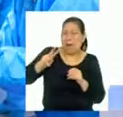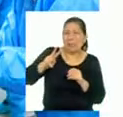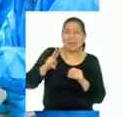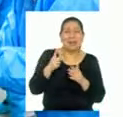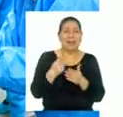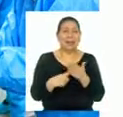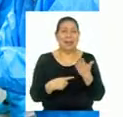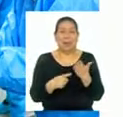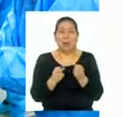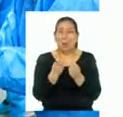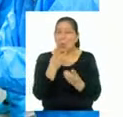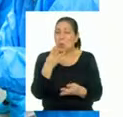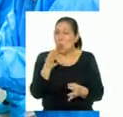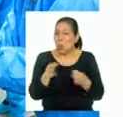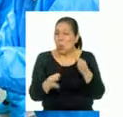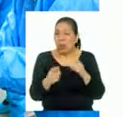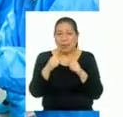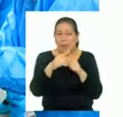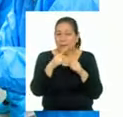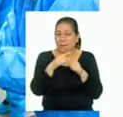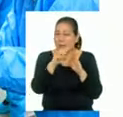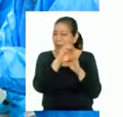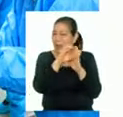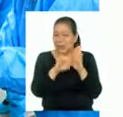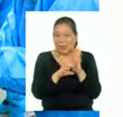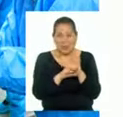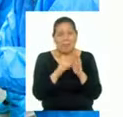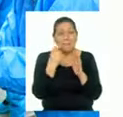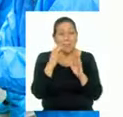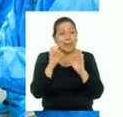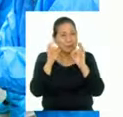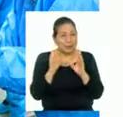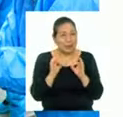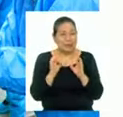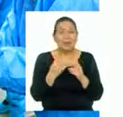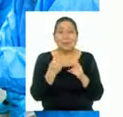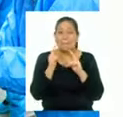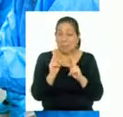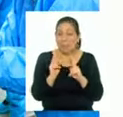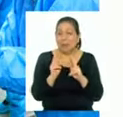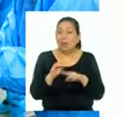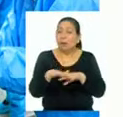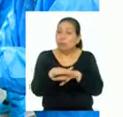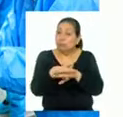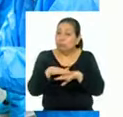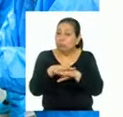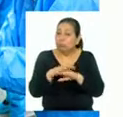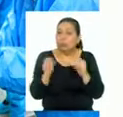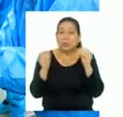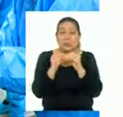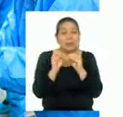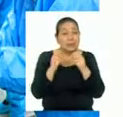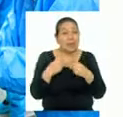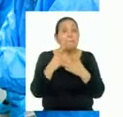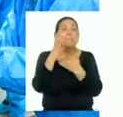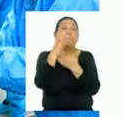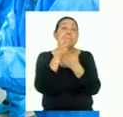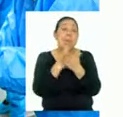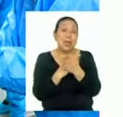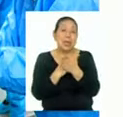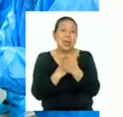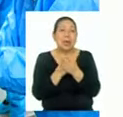lo que ha motivado sentencias del Tribunal Constitucional para justamente abordar un plan estratégico que permita reducir